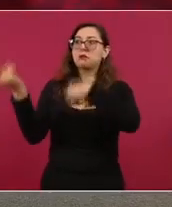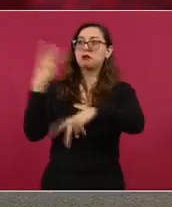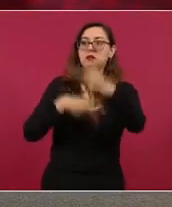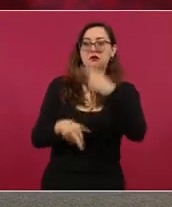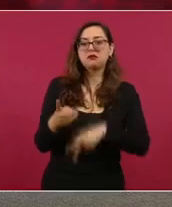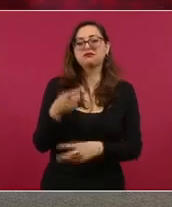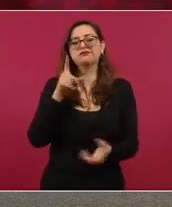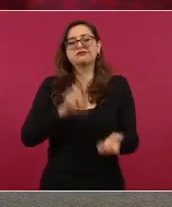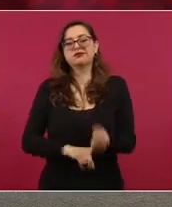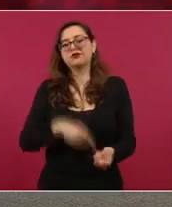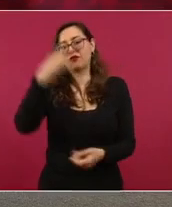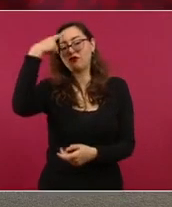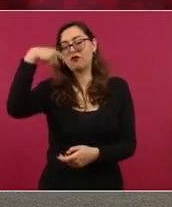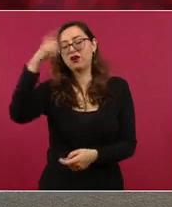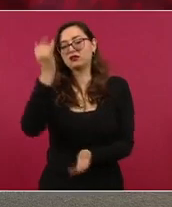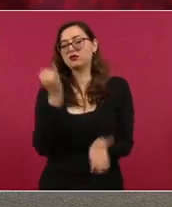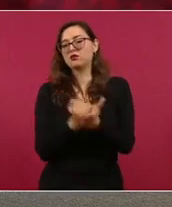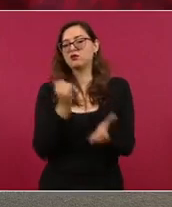en la primera lámina.